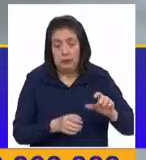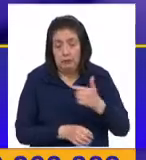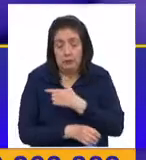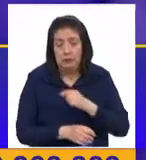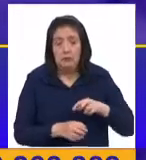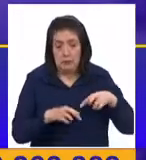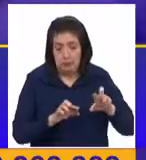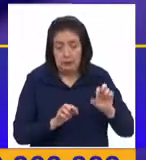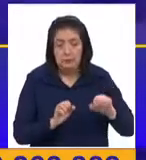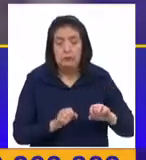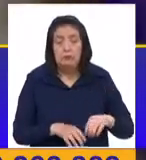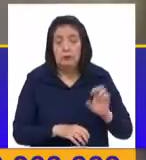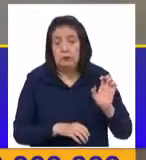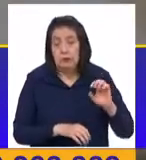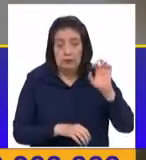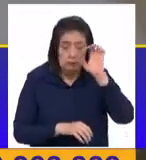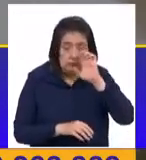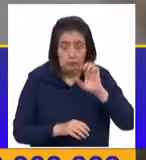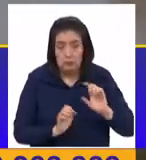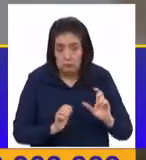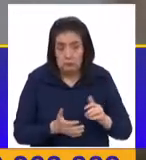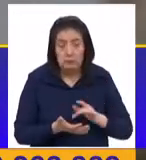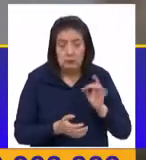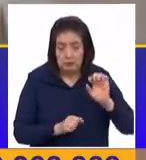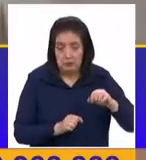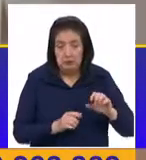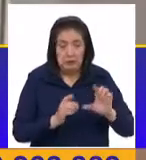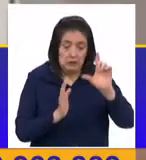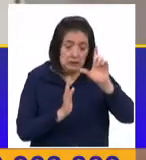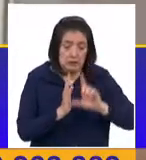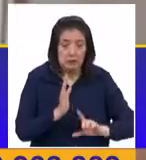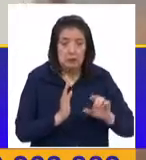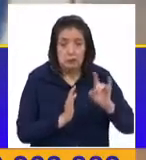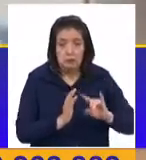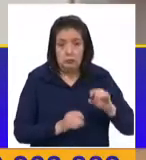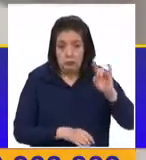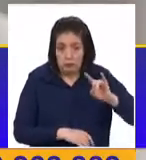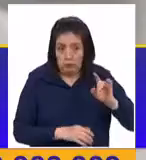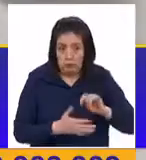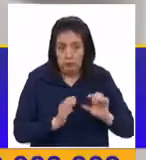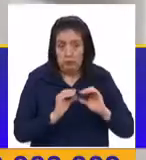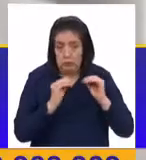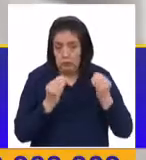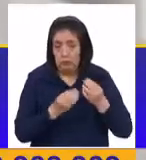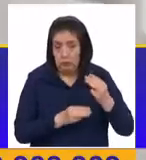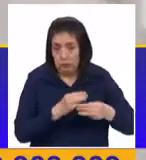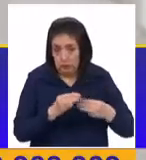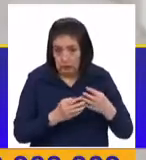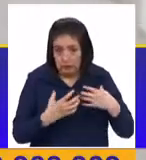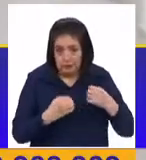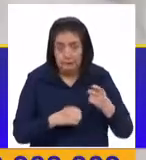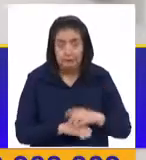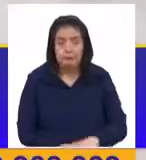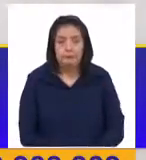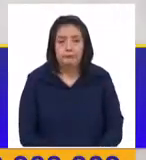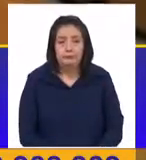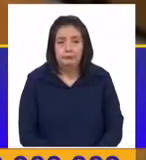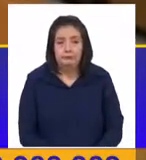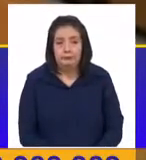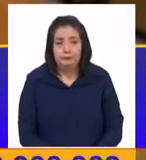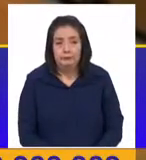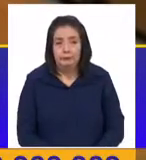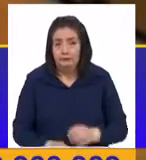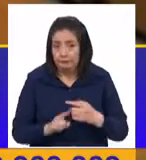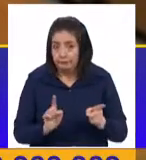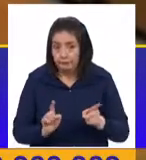por la Agencia Europea del Medicamento y están incluidas en la lista de uso de emergencia de la Organización Mundial de la Salud.